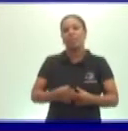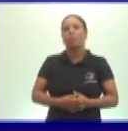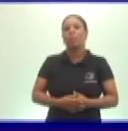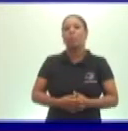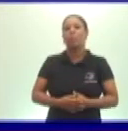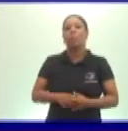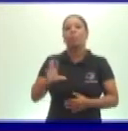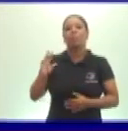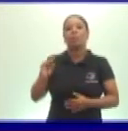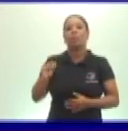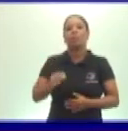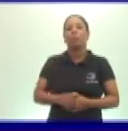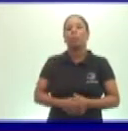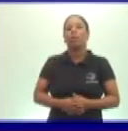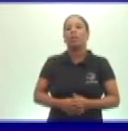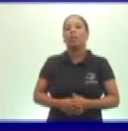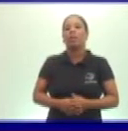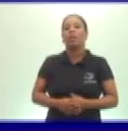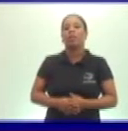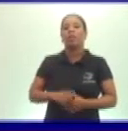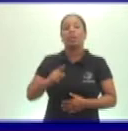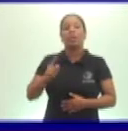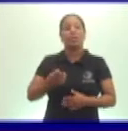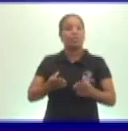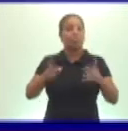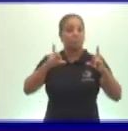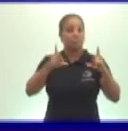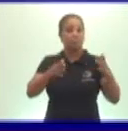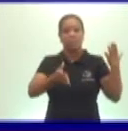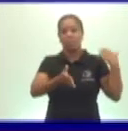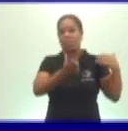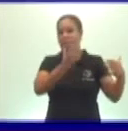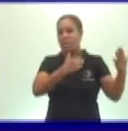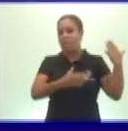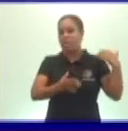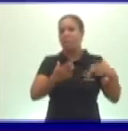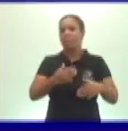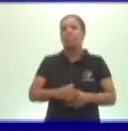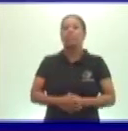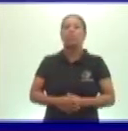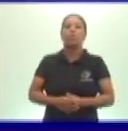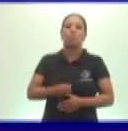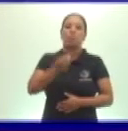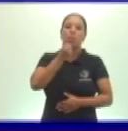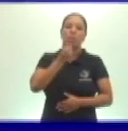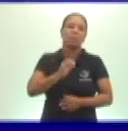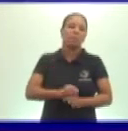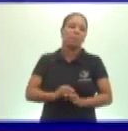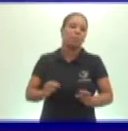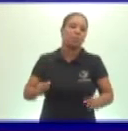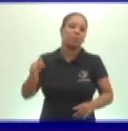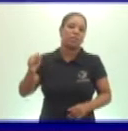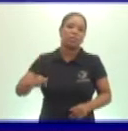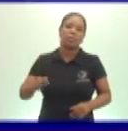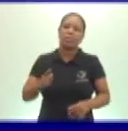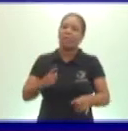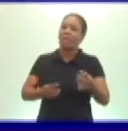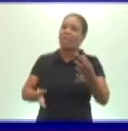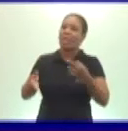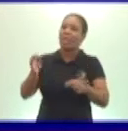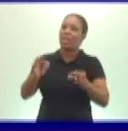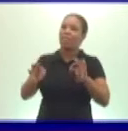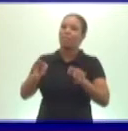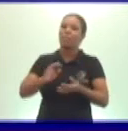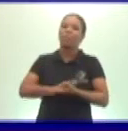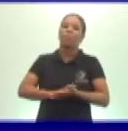hemos hablado en nuestras diapos anteriores, en los momentos anteriores, pues sencillamente estos elementos conceptuales te permitirán estar